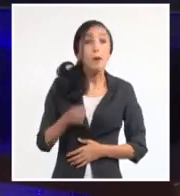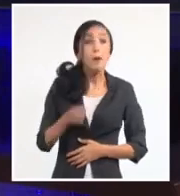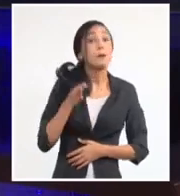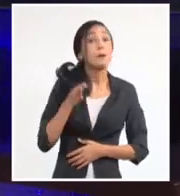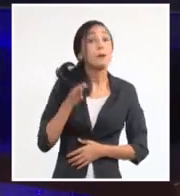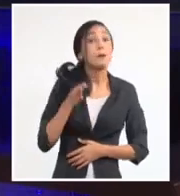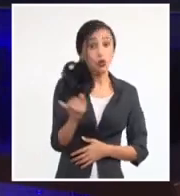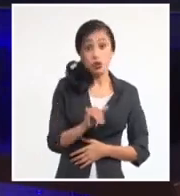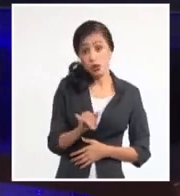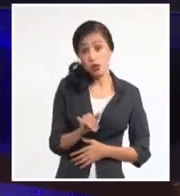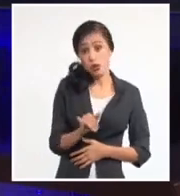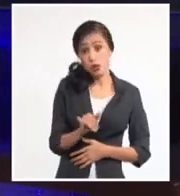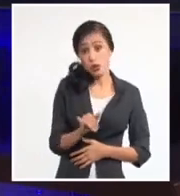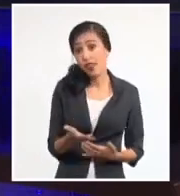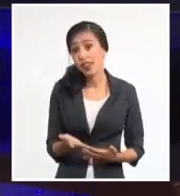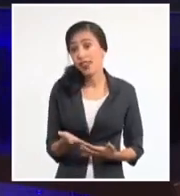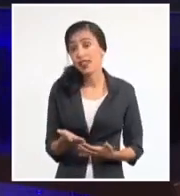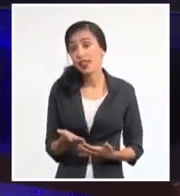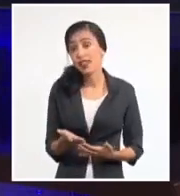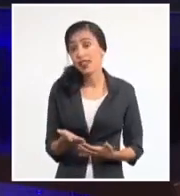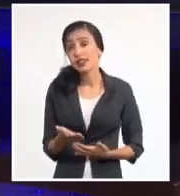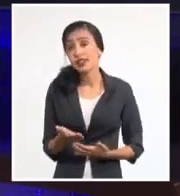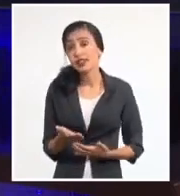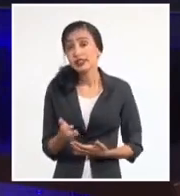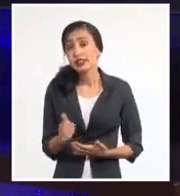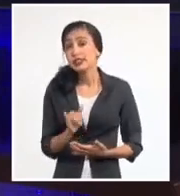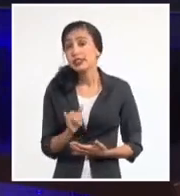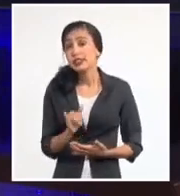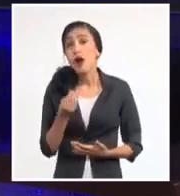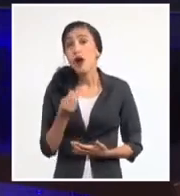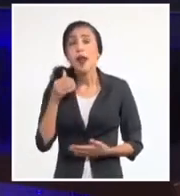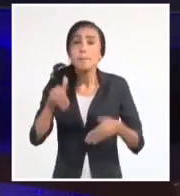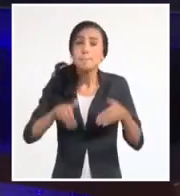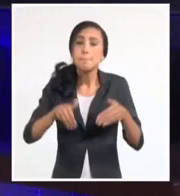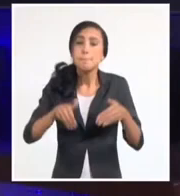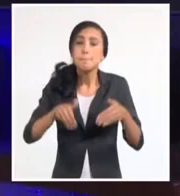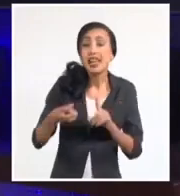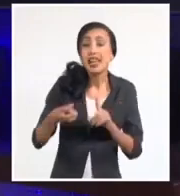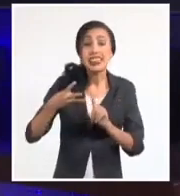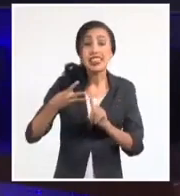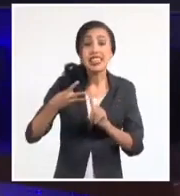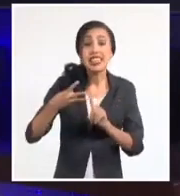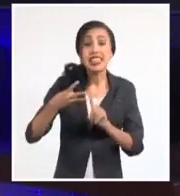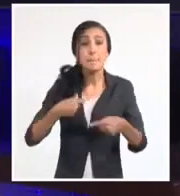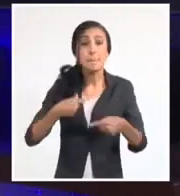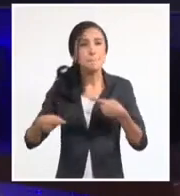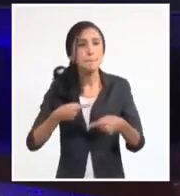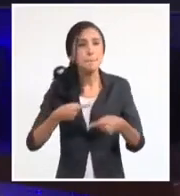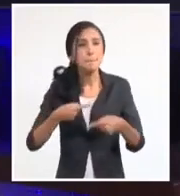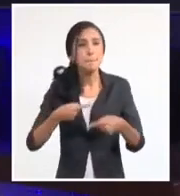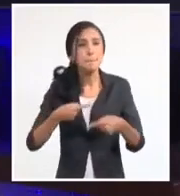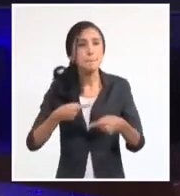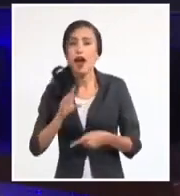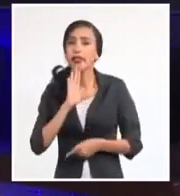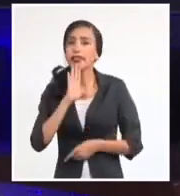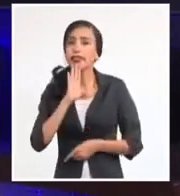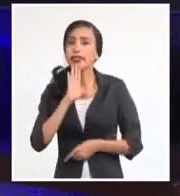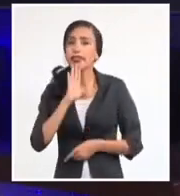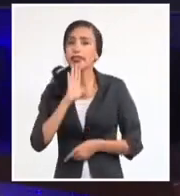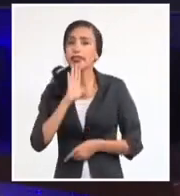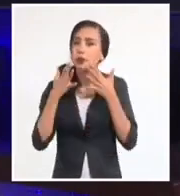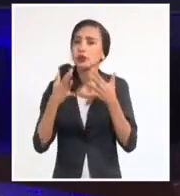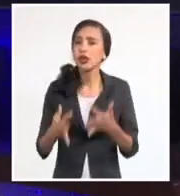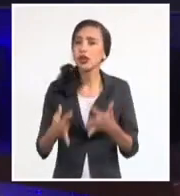que también los participantes en el tercer pleno pues valoraron la importancia que tiene,